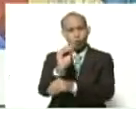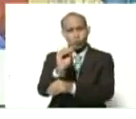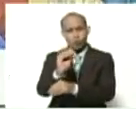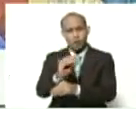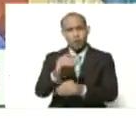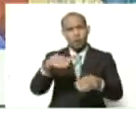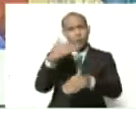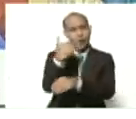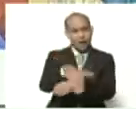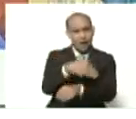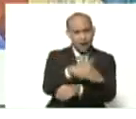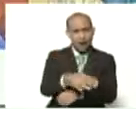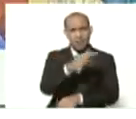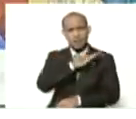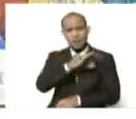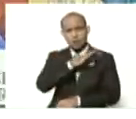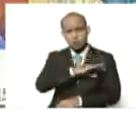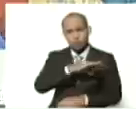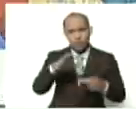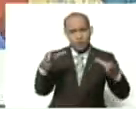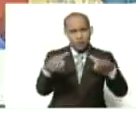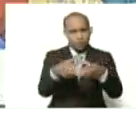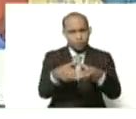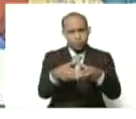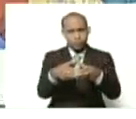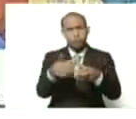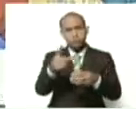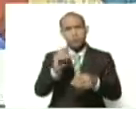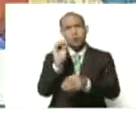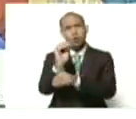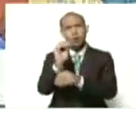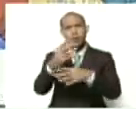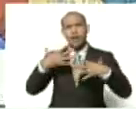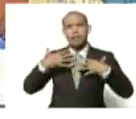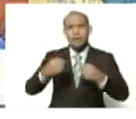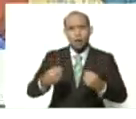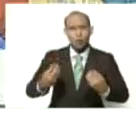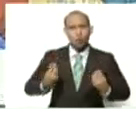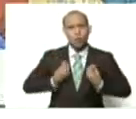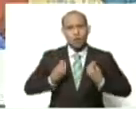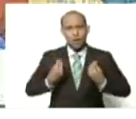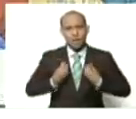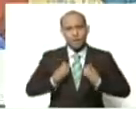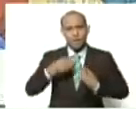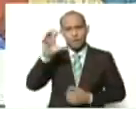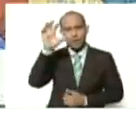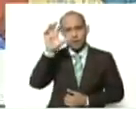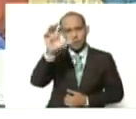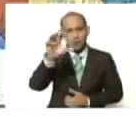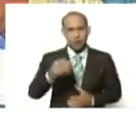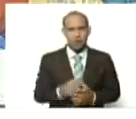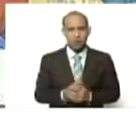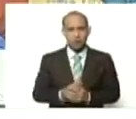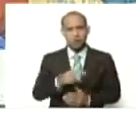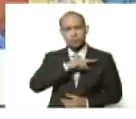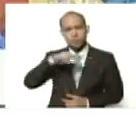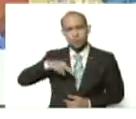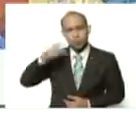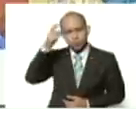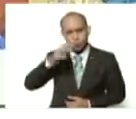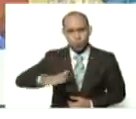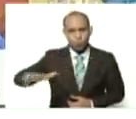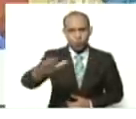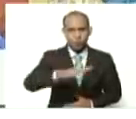en la calle, en la sociedad, cuidamos la salud y la vida de la patria, de nuestro pueblo.